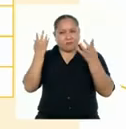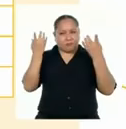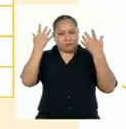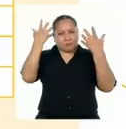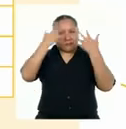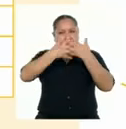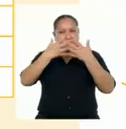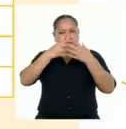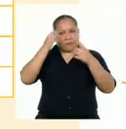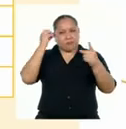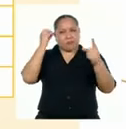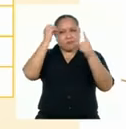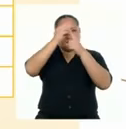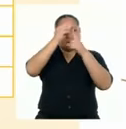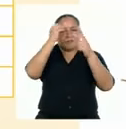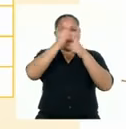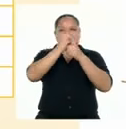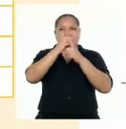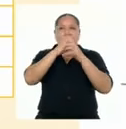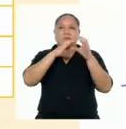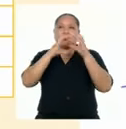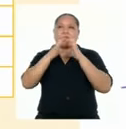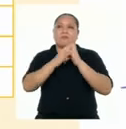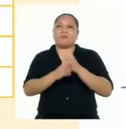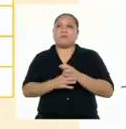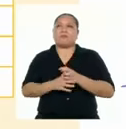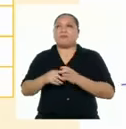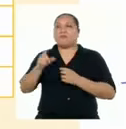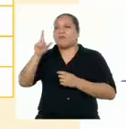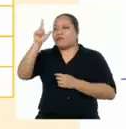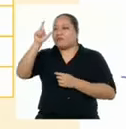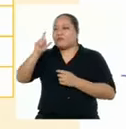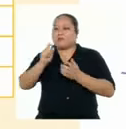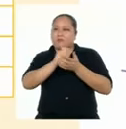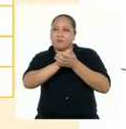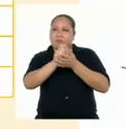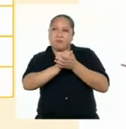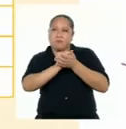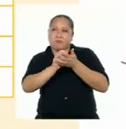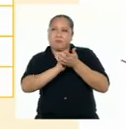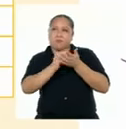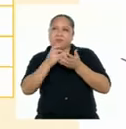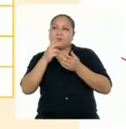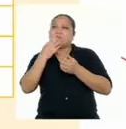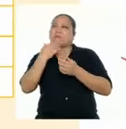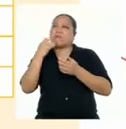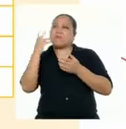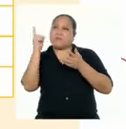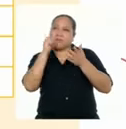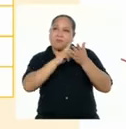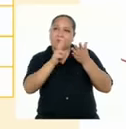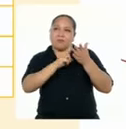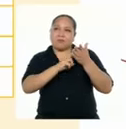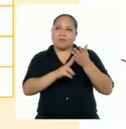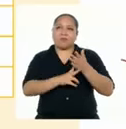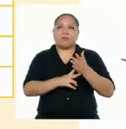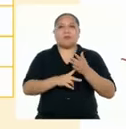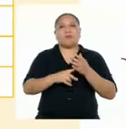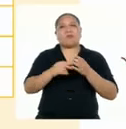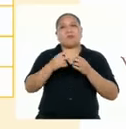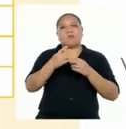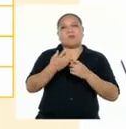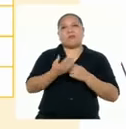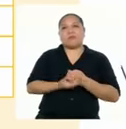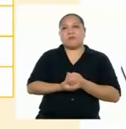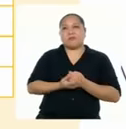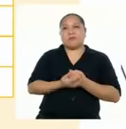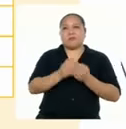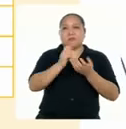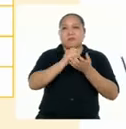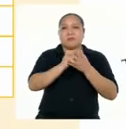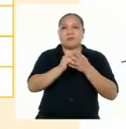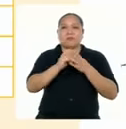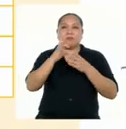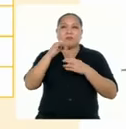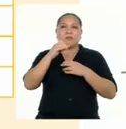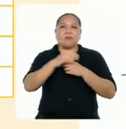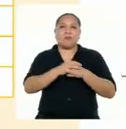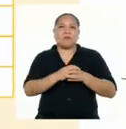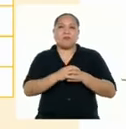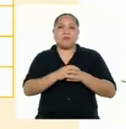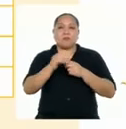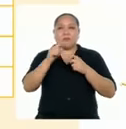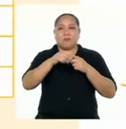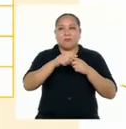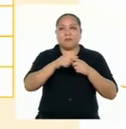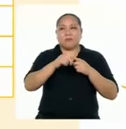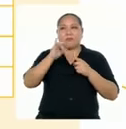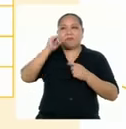el propósito, el destinatario, el tipo de texto y las fuentes de información. Segundo, mi crónica responde a la estructura de un texto